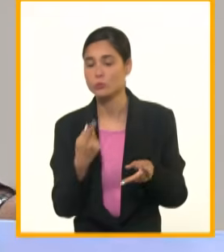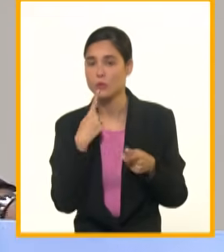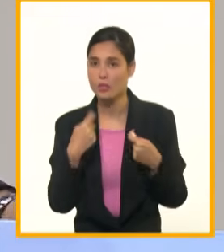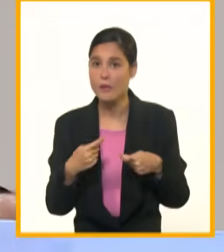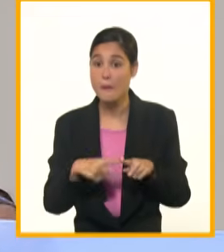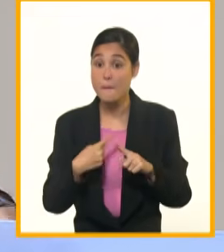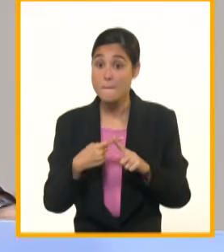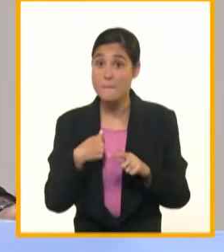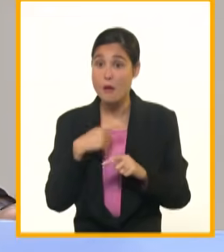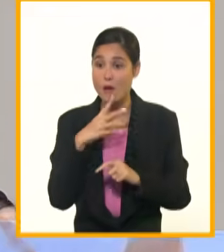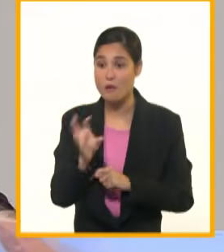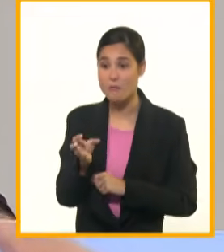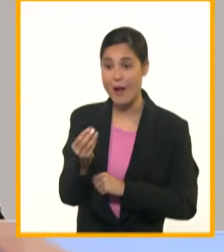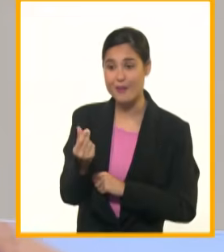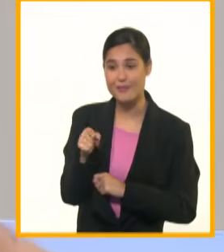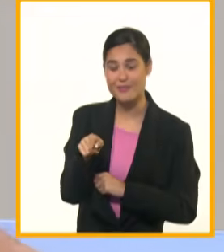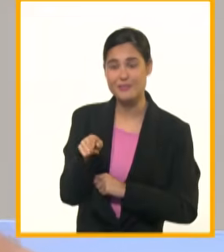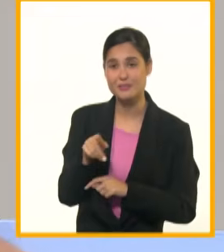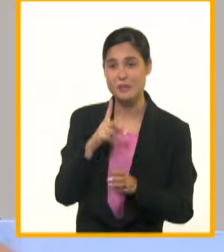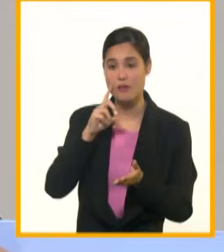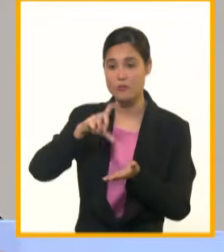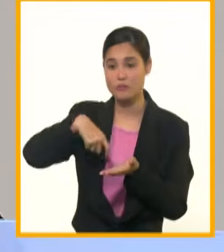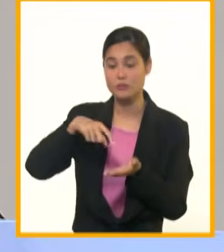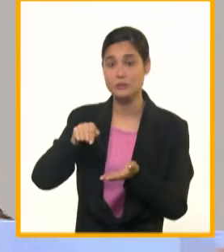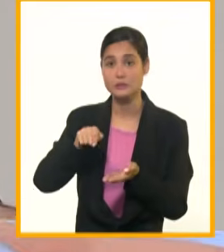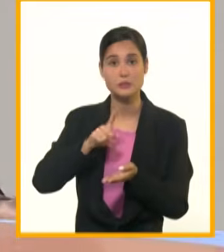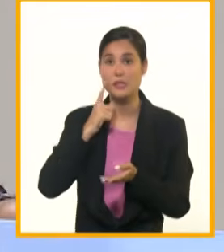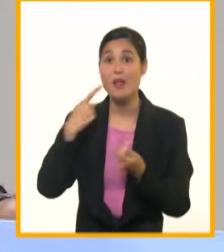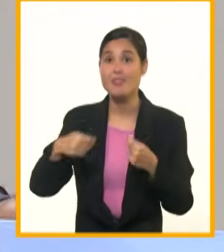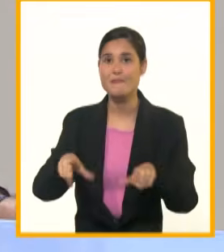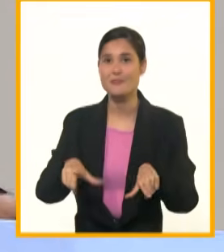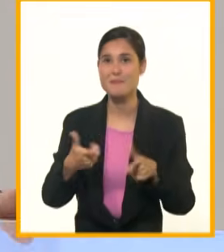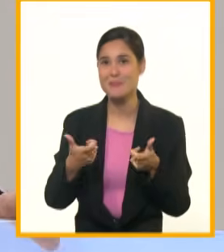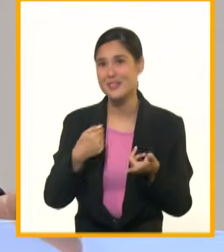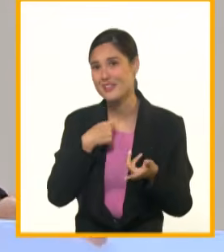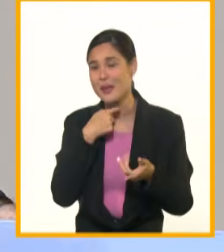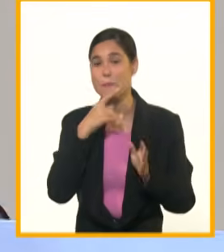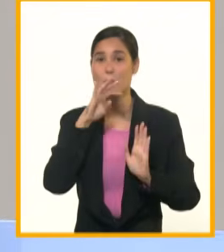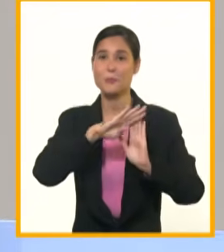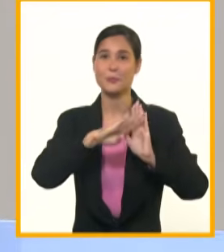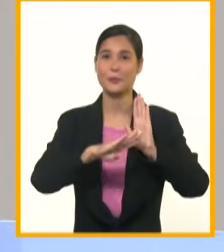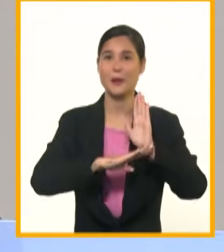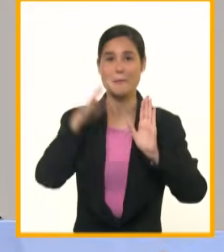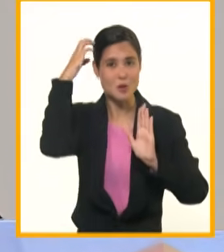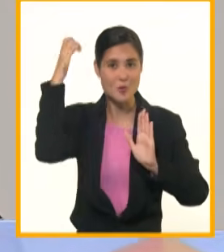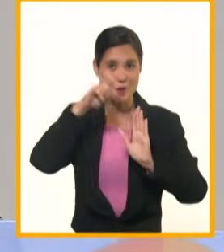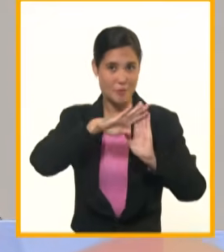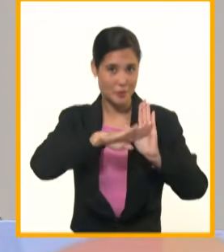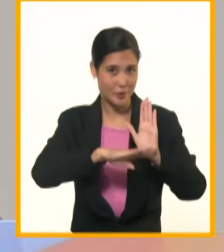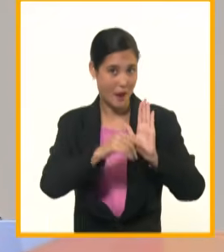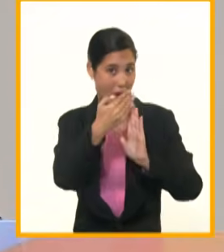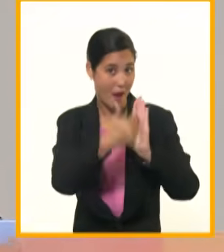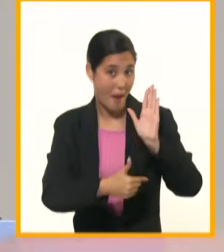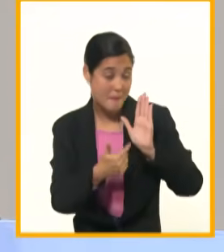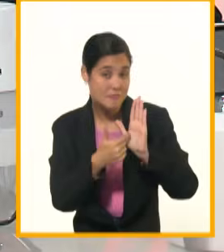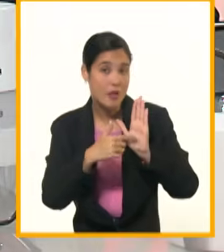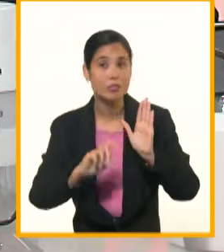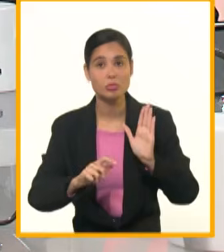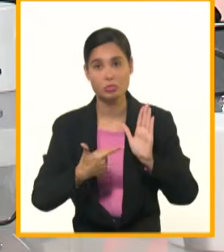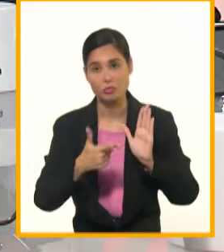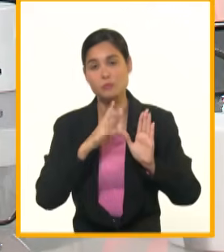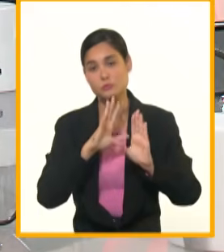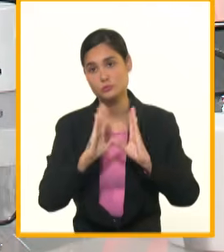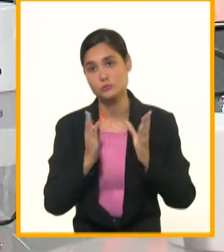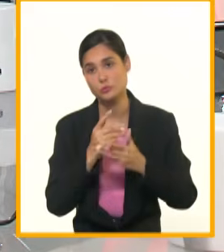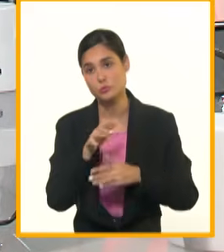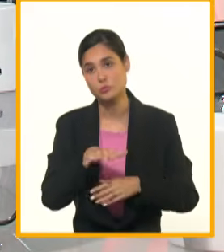medidas que están contempladas en el objetivo número 1 del programa de gobierno que tributan fundamentalmente a este resultado. Y por supuesto,